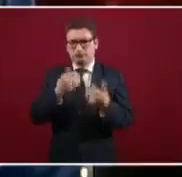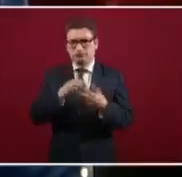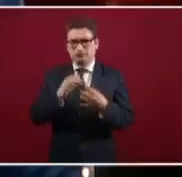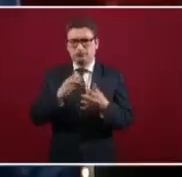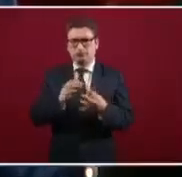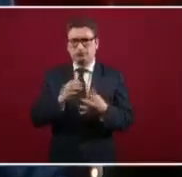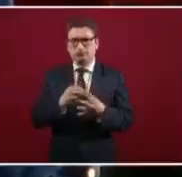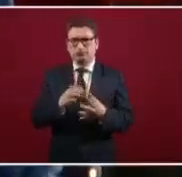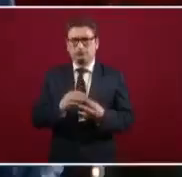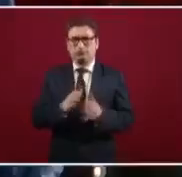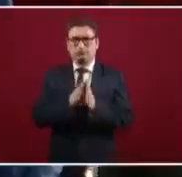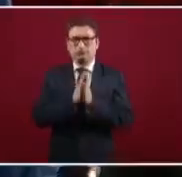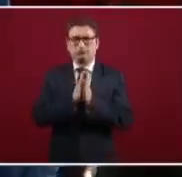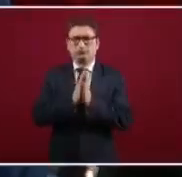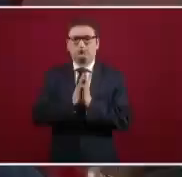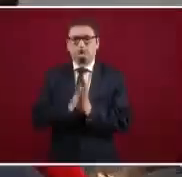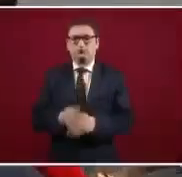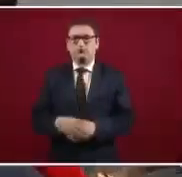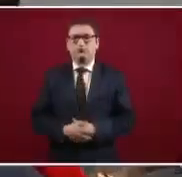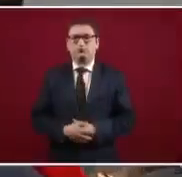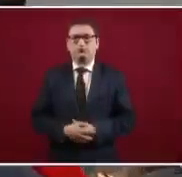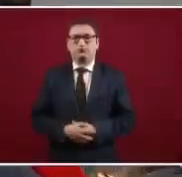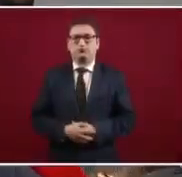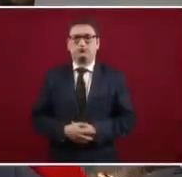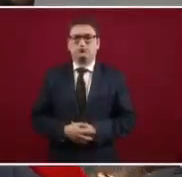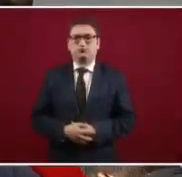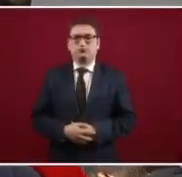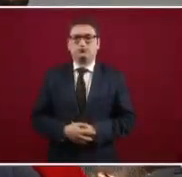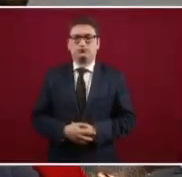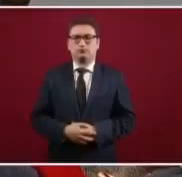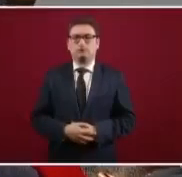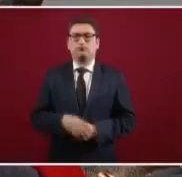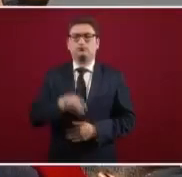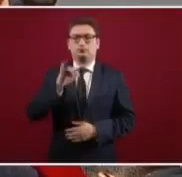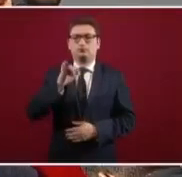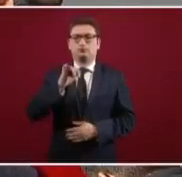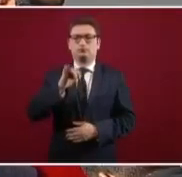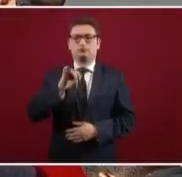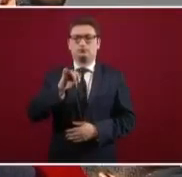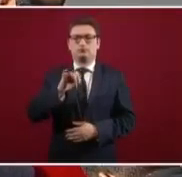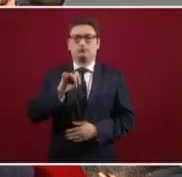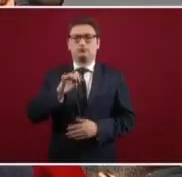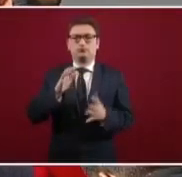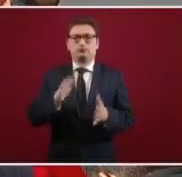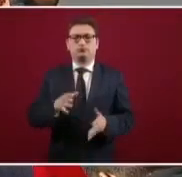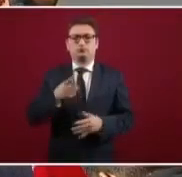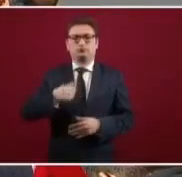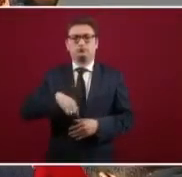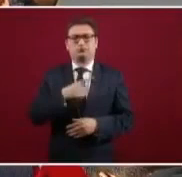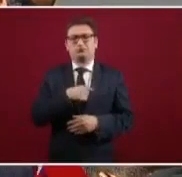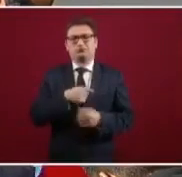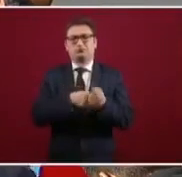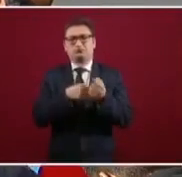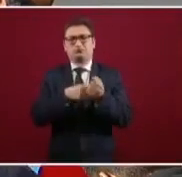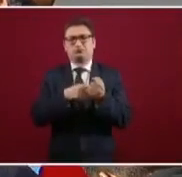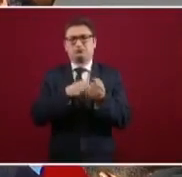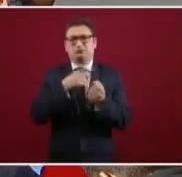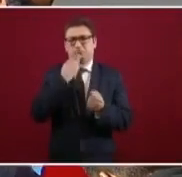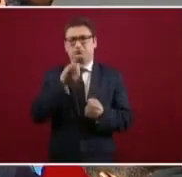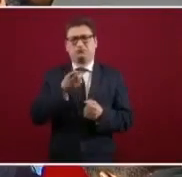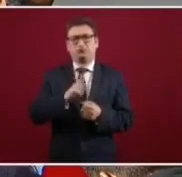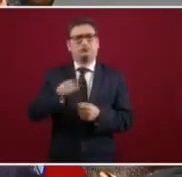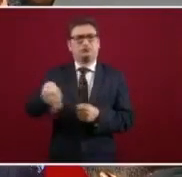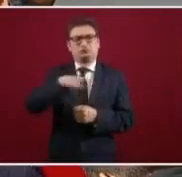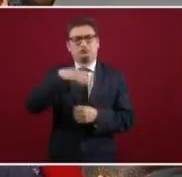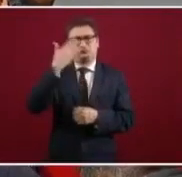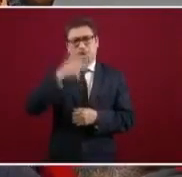por favor almirante así fue definitivamente así fue no tenemos por qué esconder la verdad te